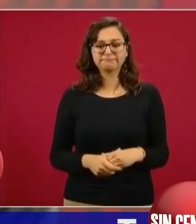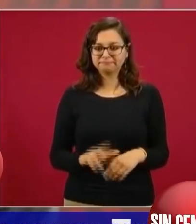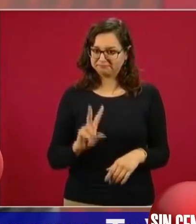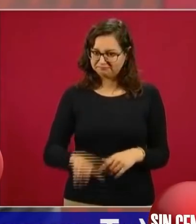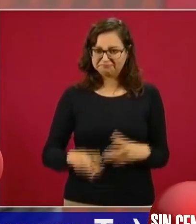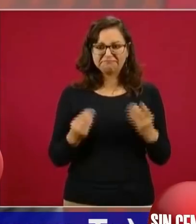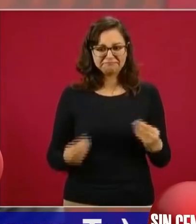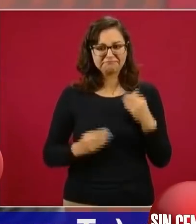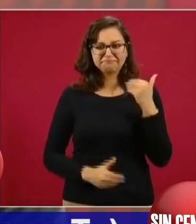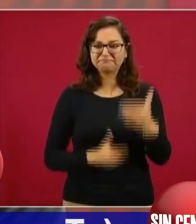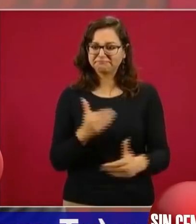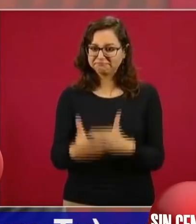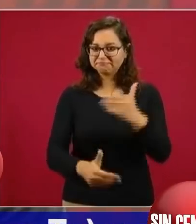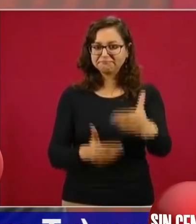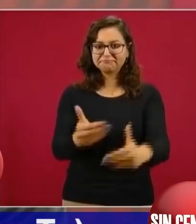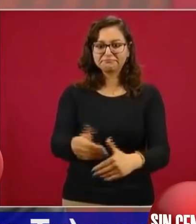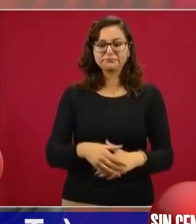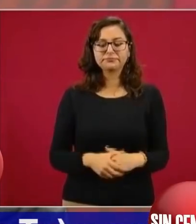muchísimo.